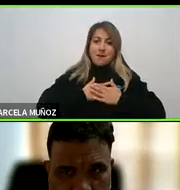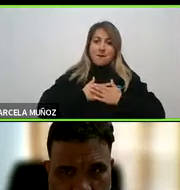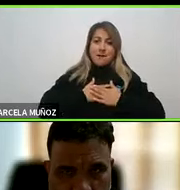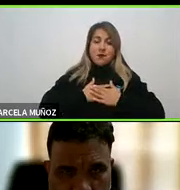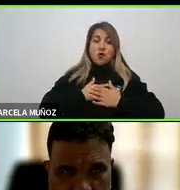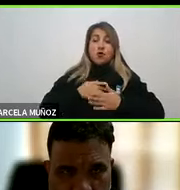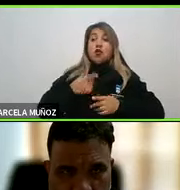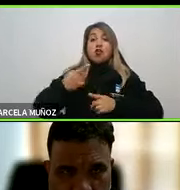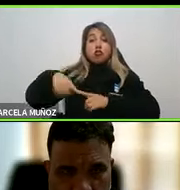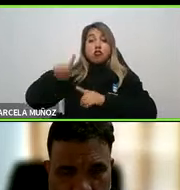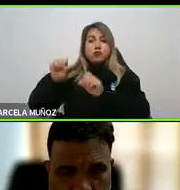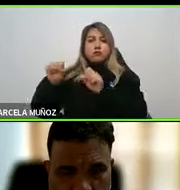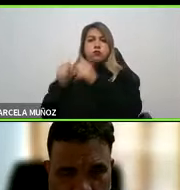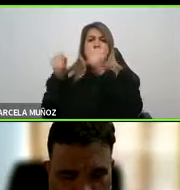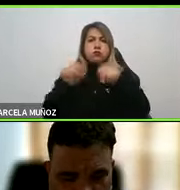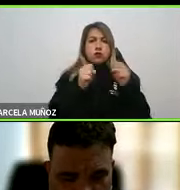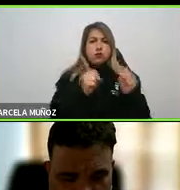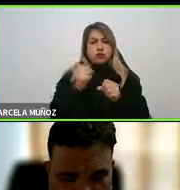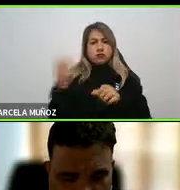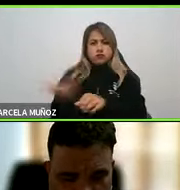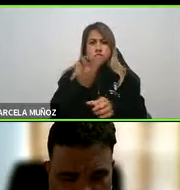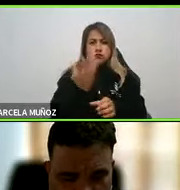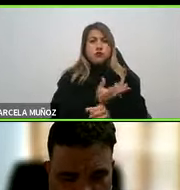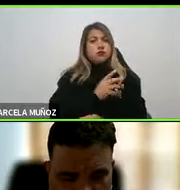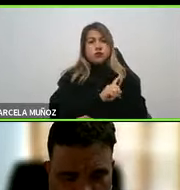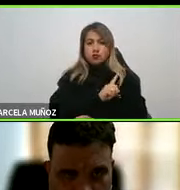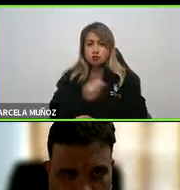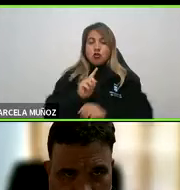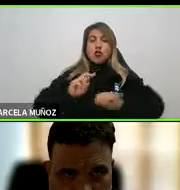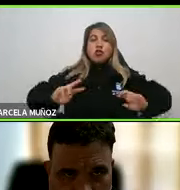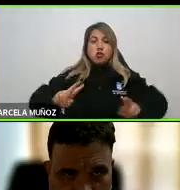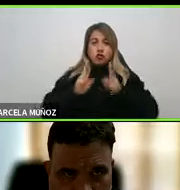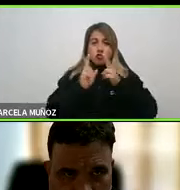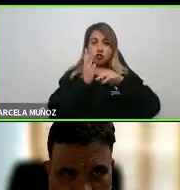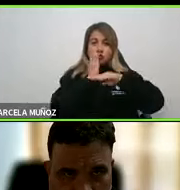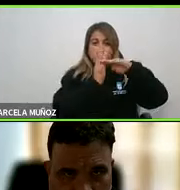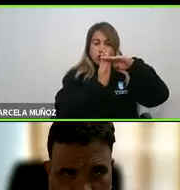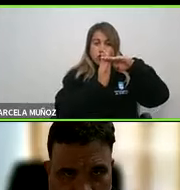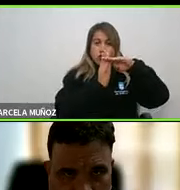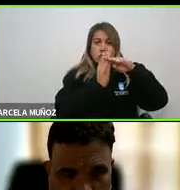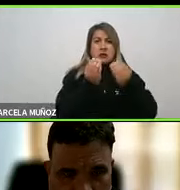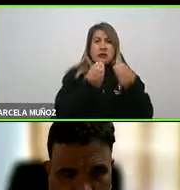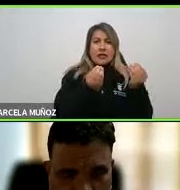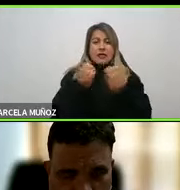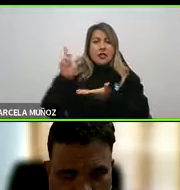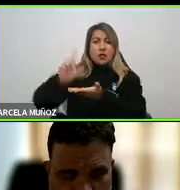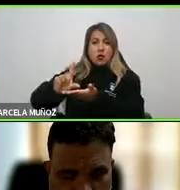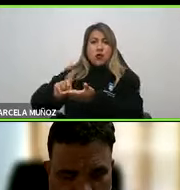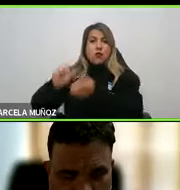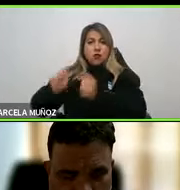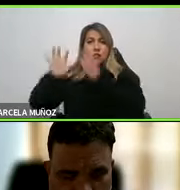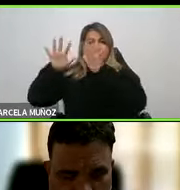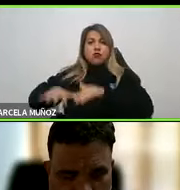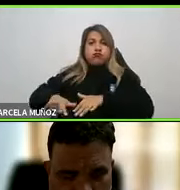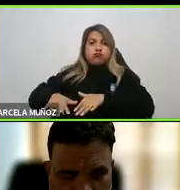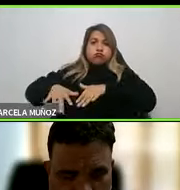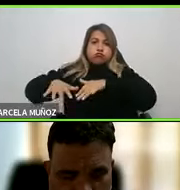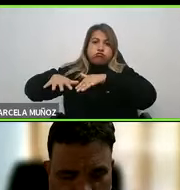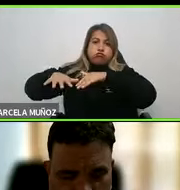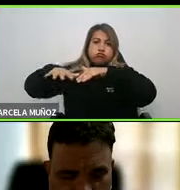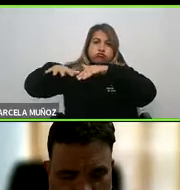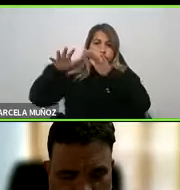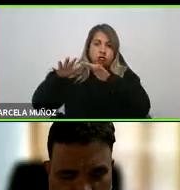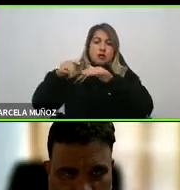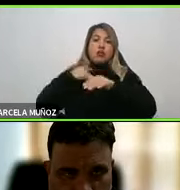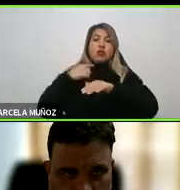destruyendo, ni menos que esas construcciones nefastas en lugares que son inundables tengan las consecuencias que